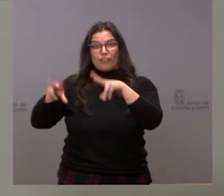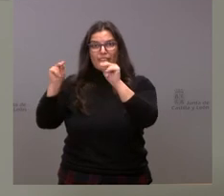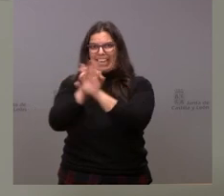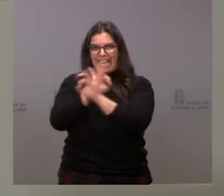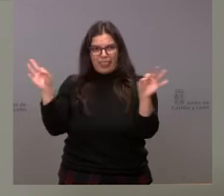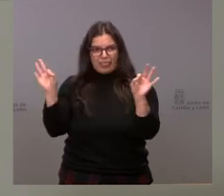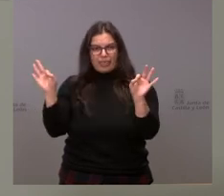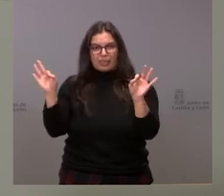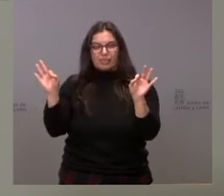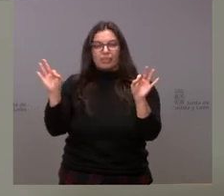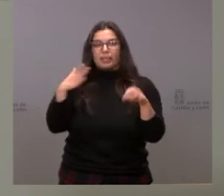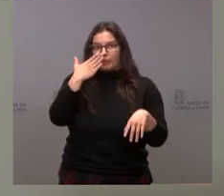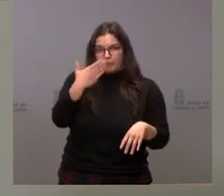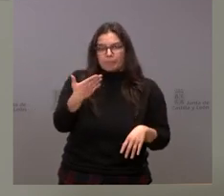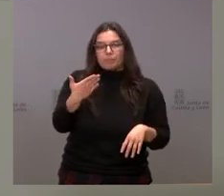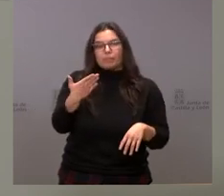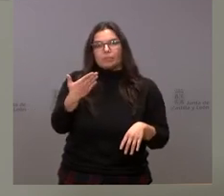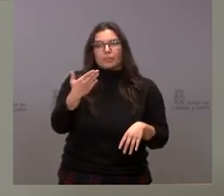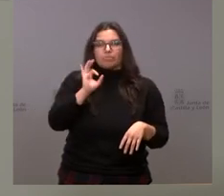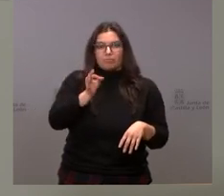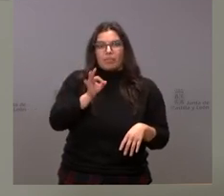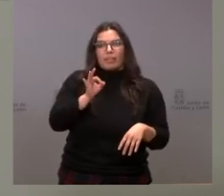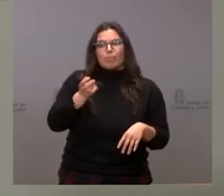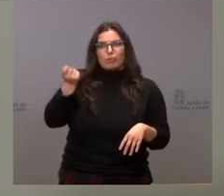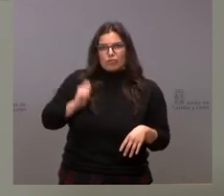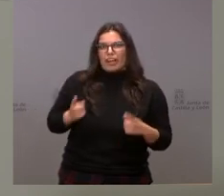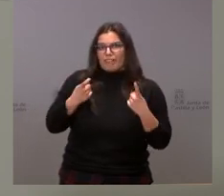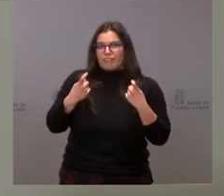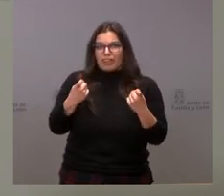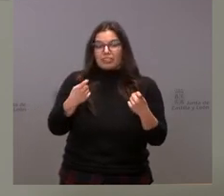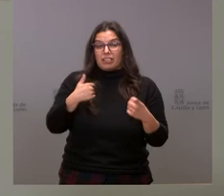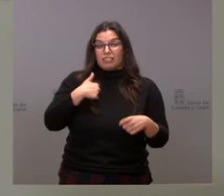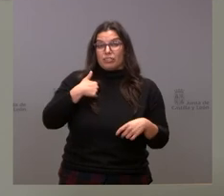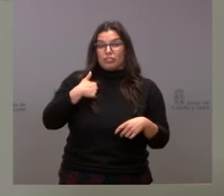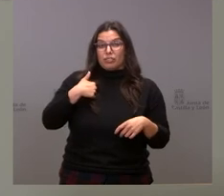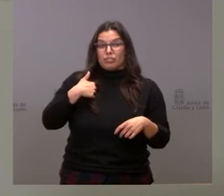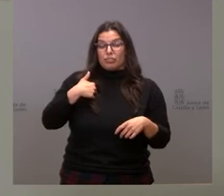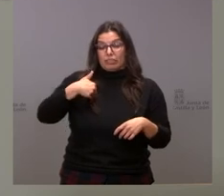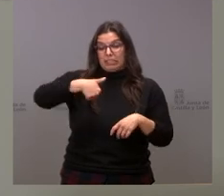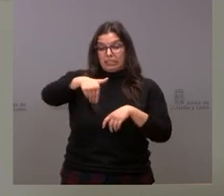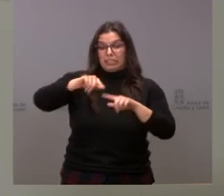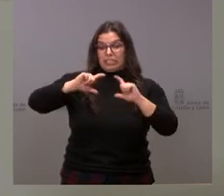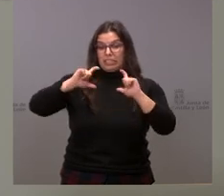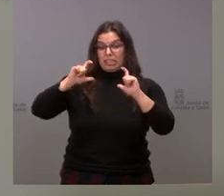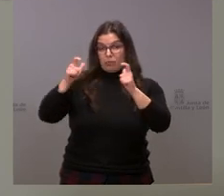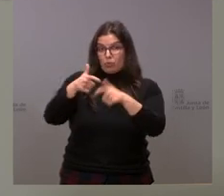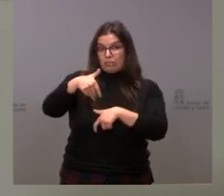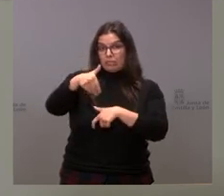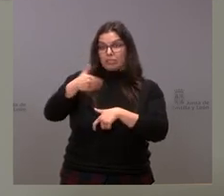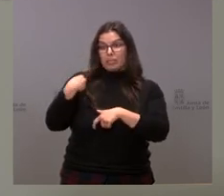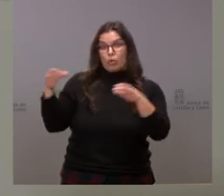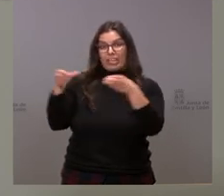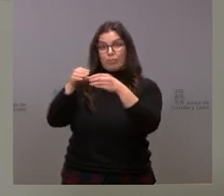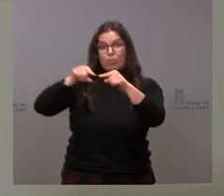y verdaderamente si hay dificultades de personal y voy a visitar en próximas fechas con el equipo directivo